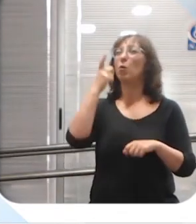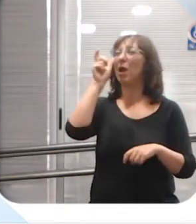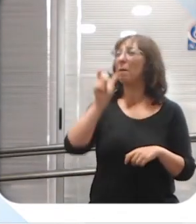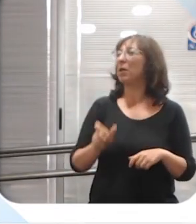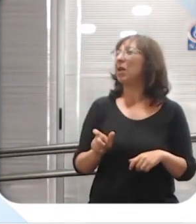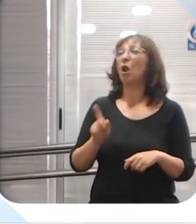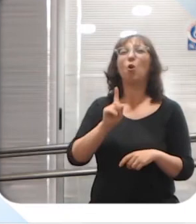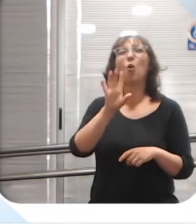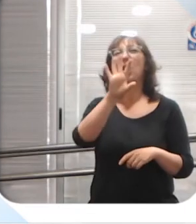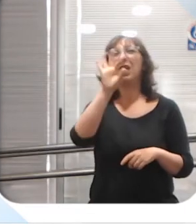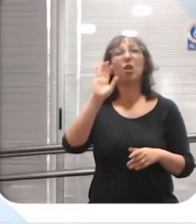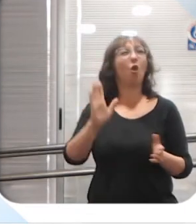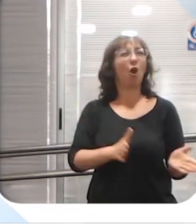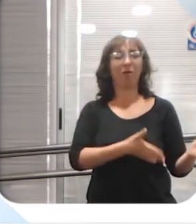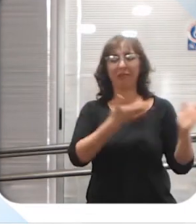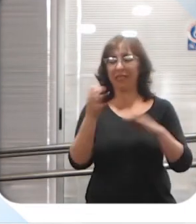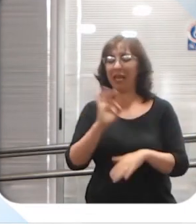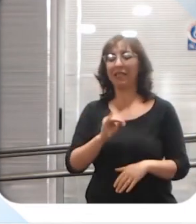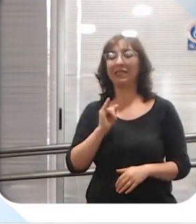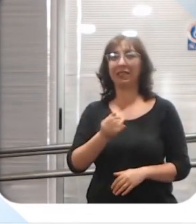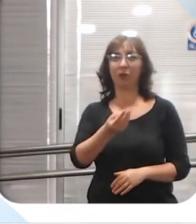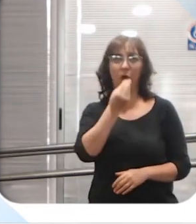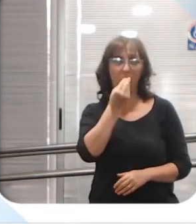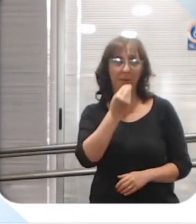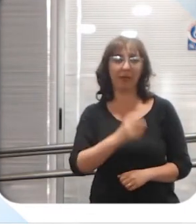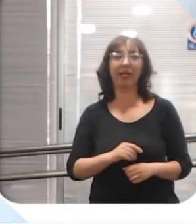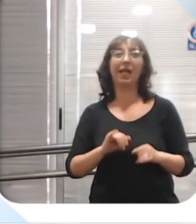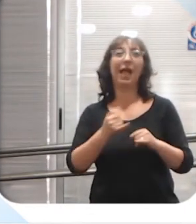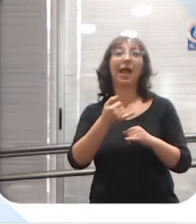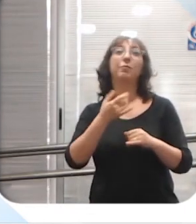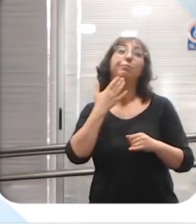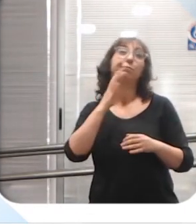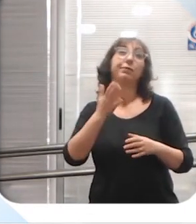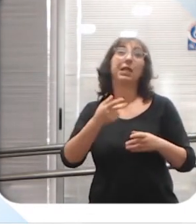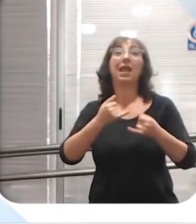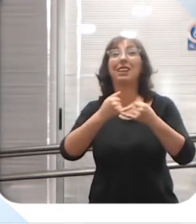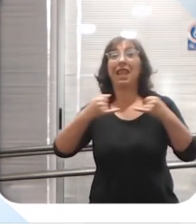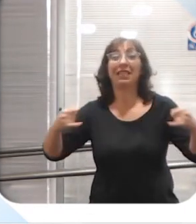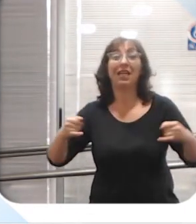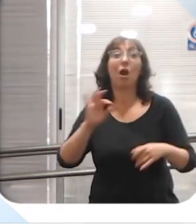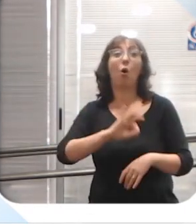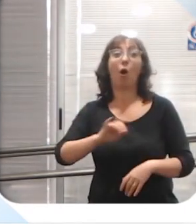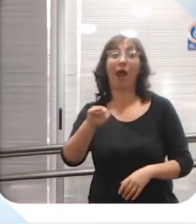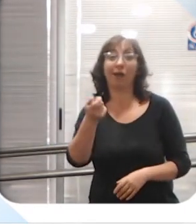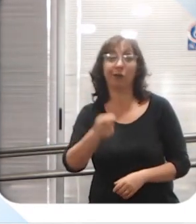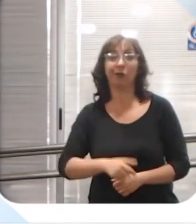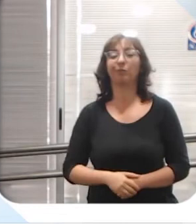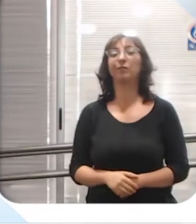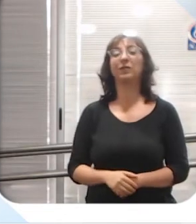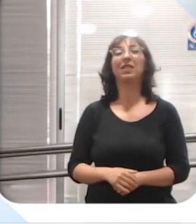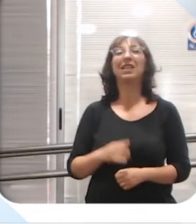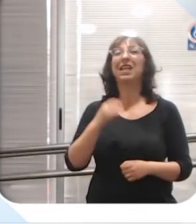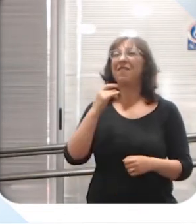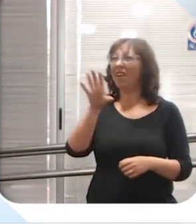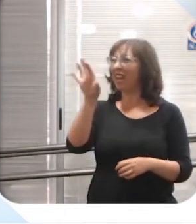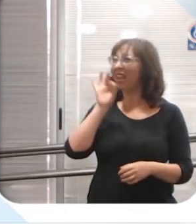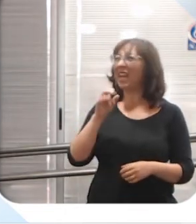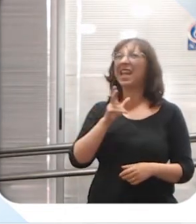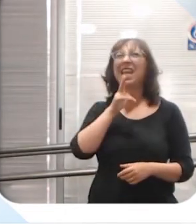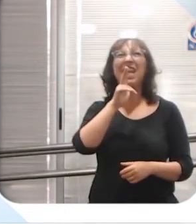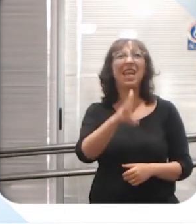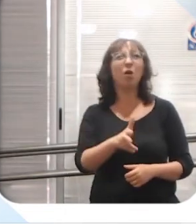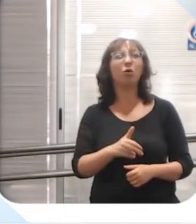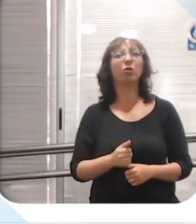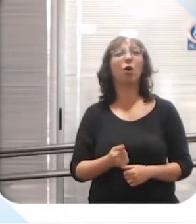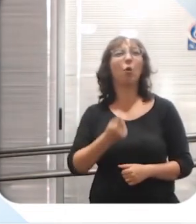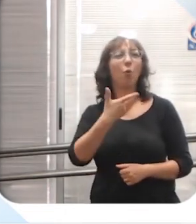no ha elegido hasta ahora si va a comer tallarines o arroz, va a poder elegir si va a tener hijos y cuántos hijos